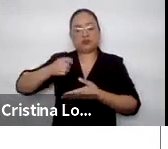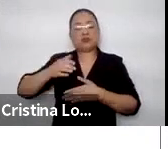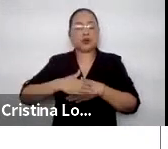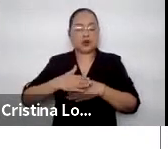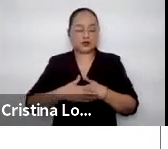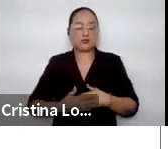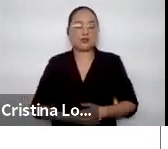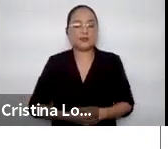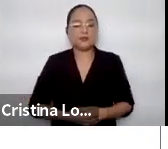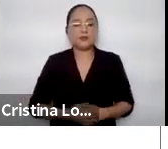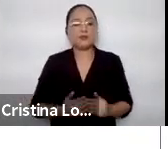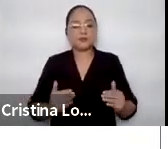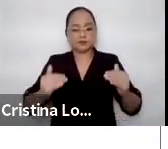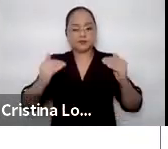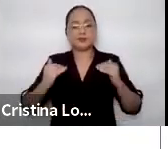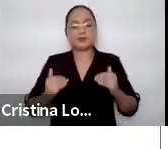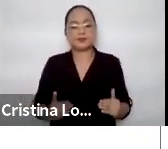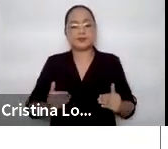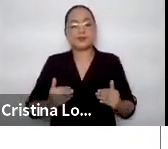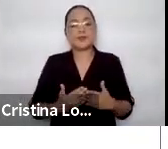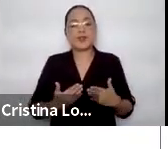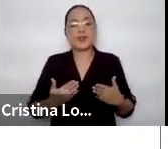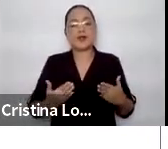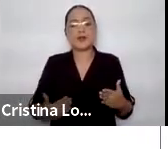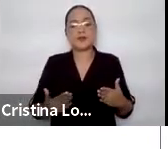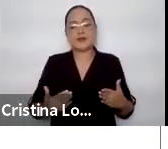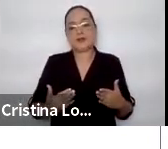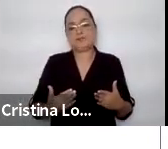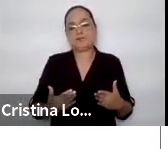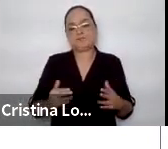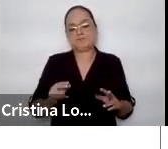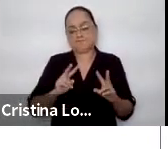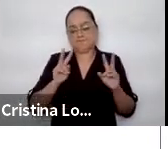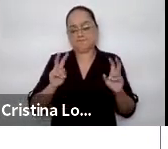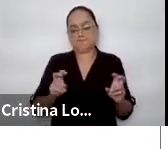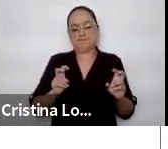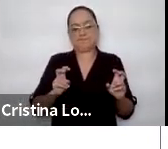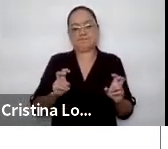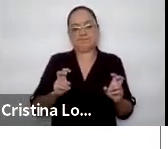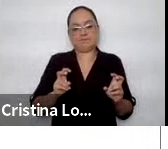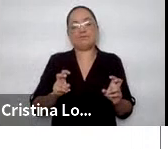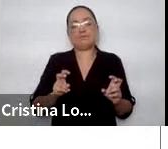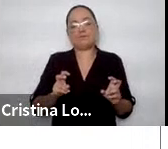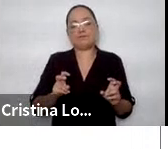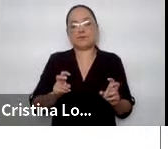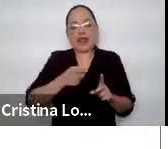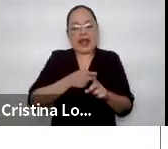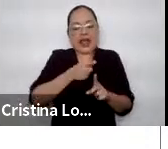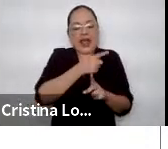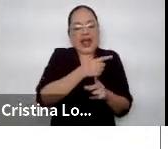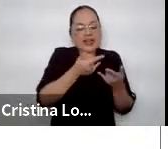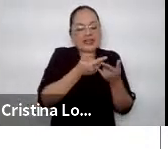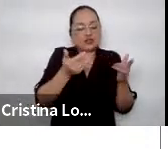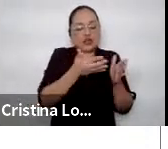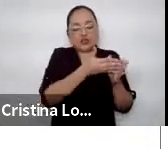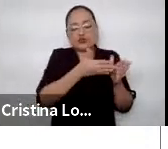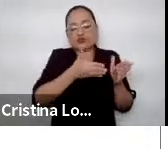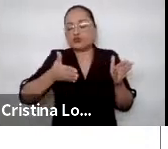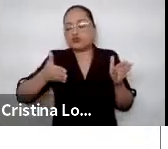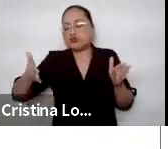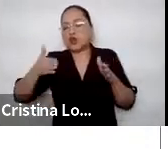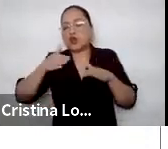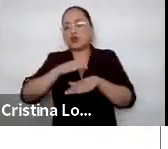ahora pasaremos precisamente a ver unos antecedentes y una línea del tiempo de